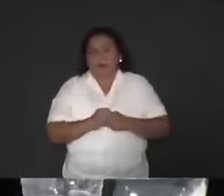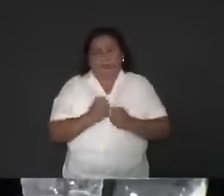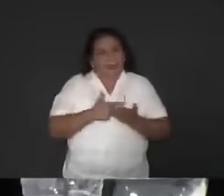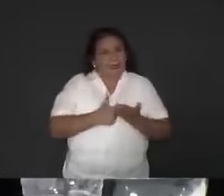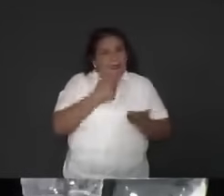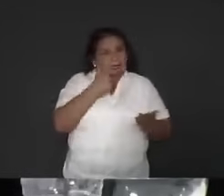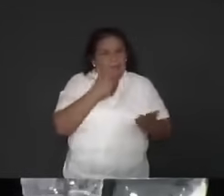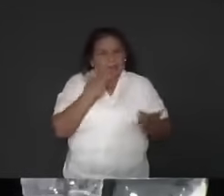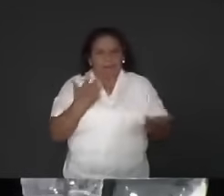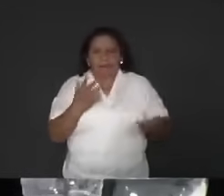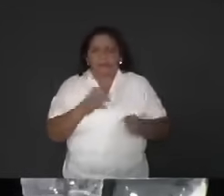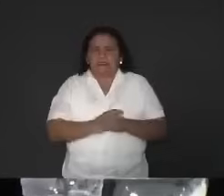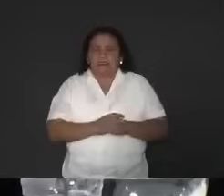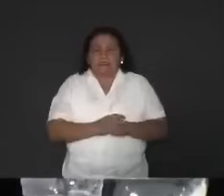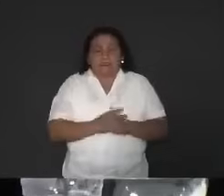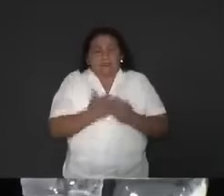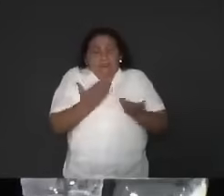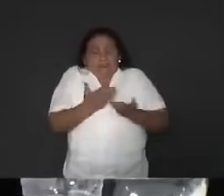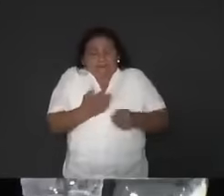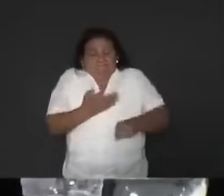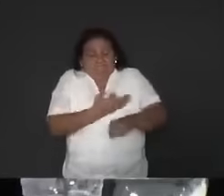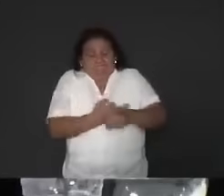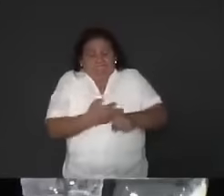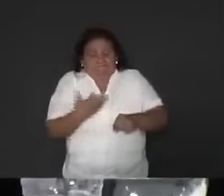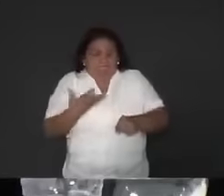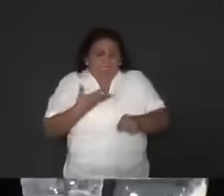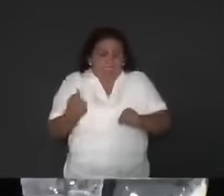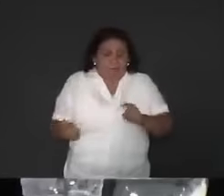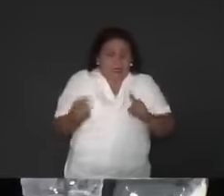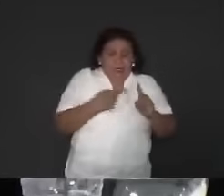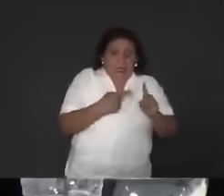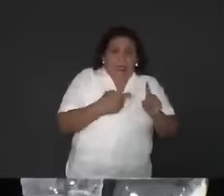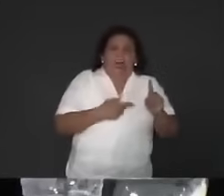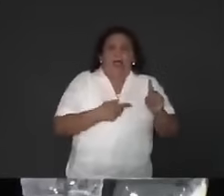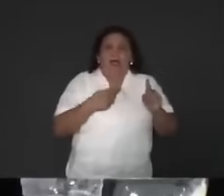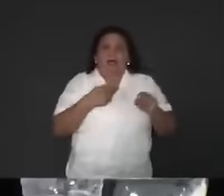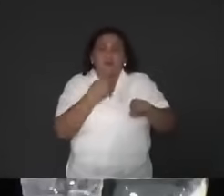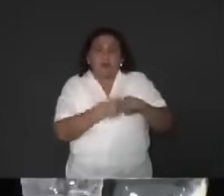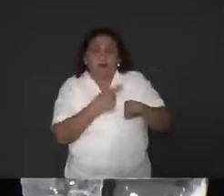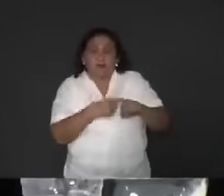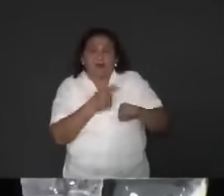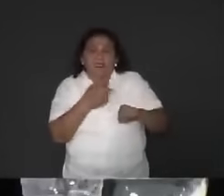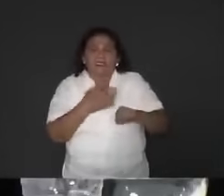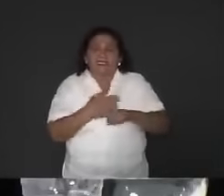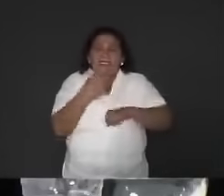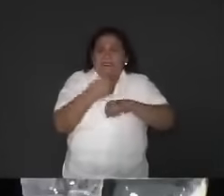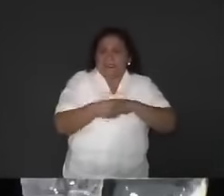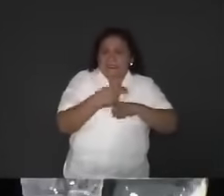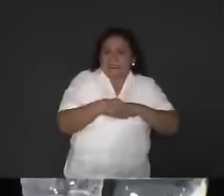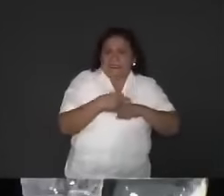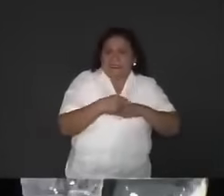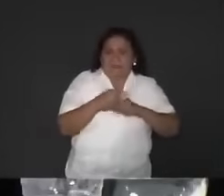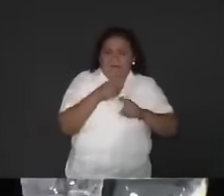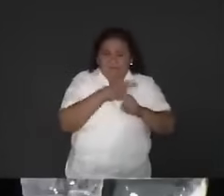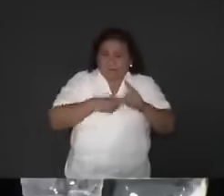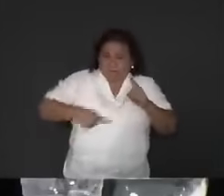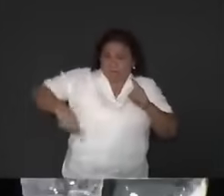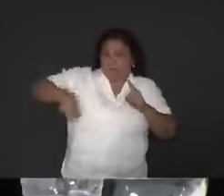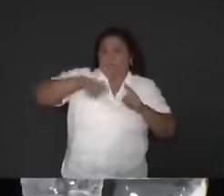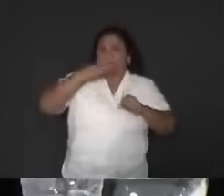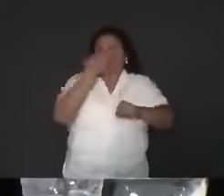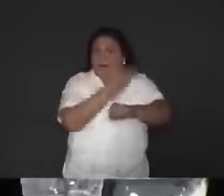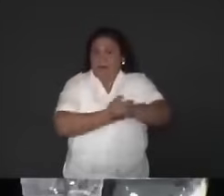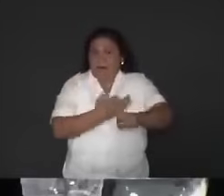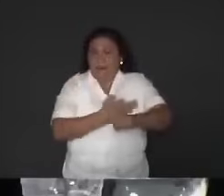y que condenan a la familia a tener al enfermo en casa con riesgo a la salud de los que viven con